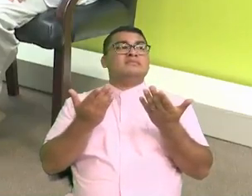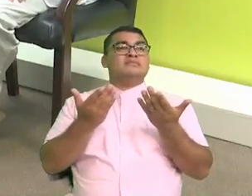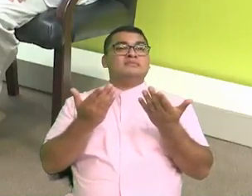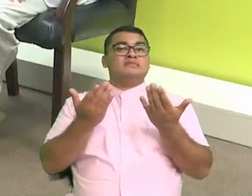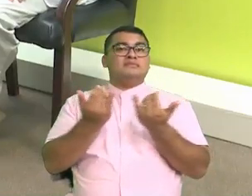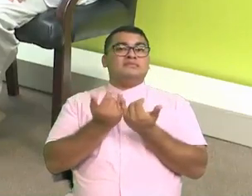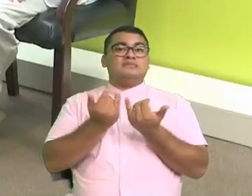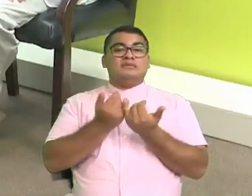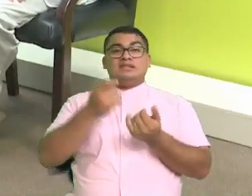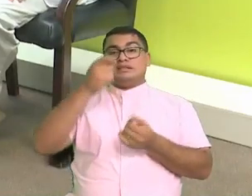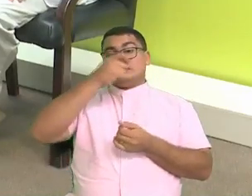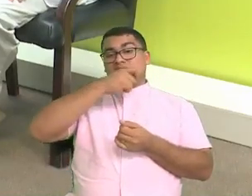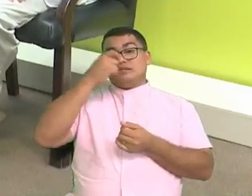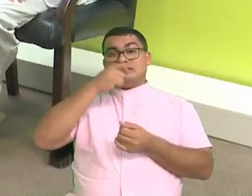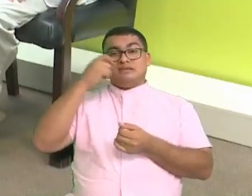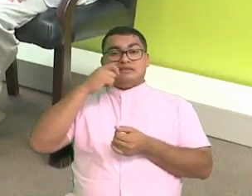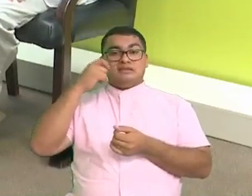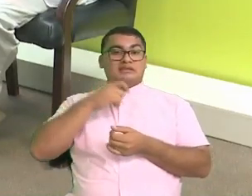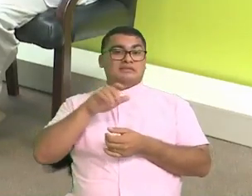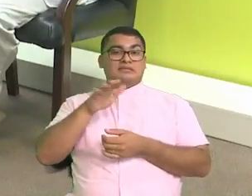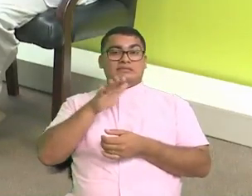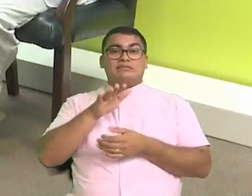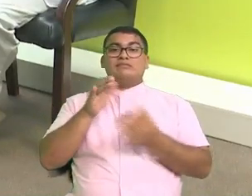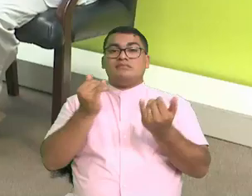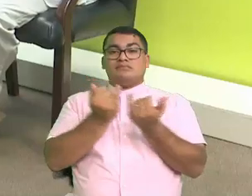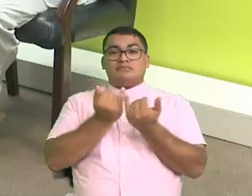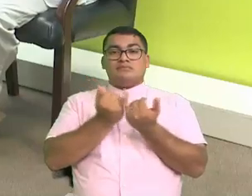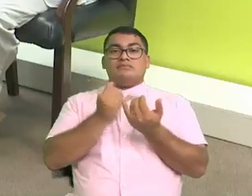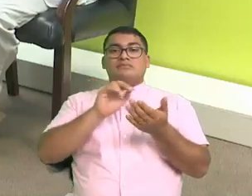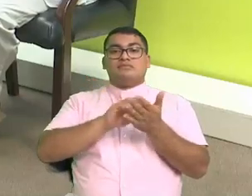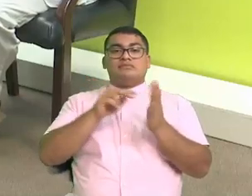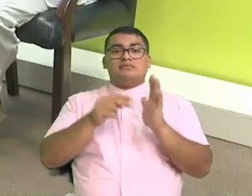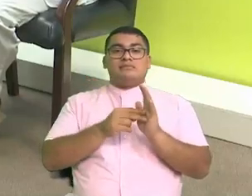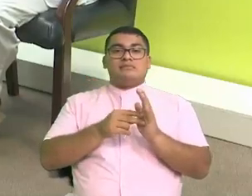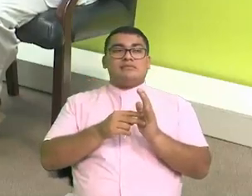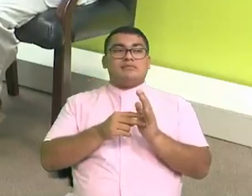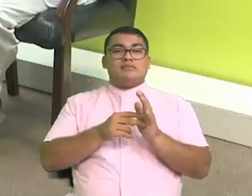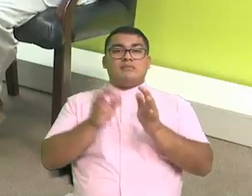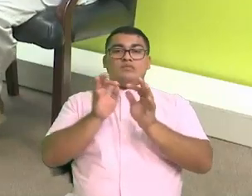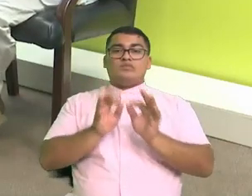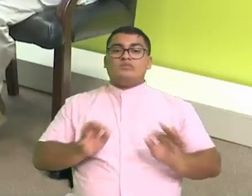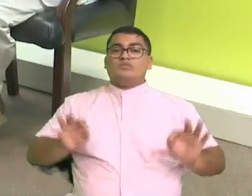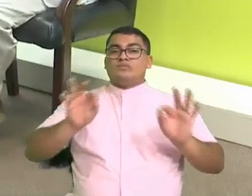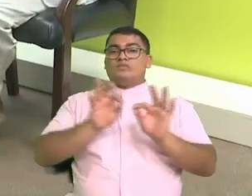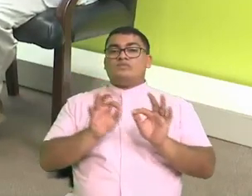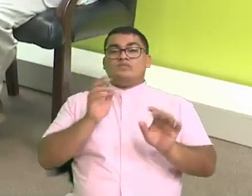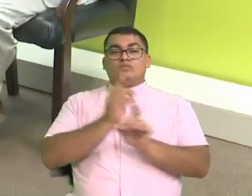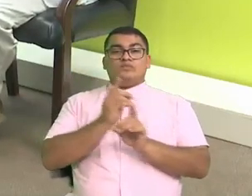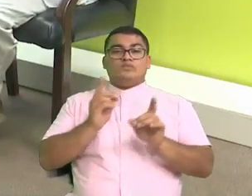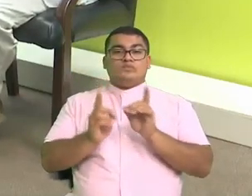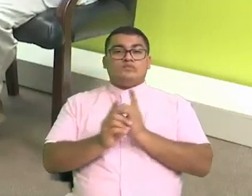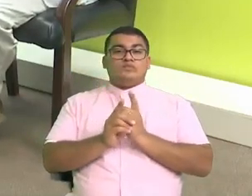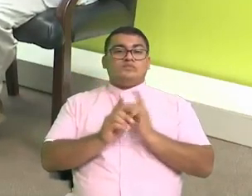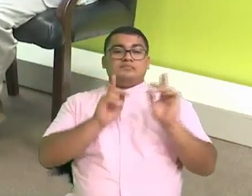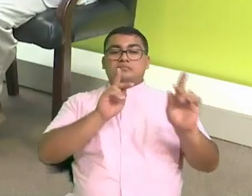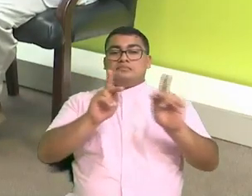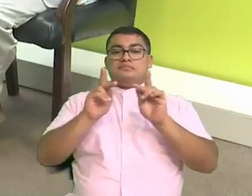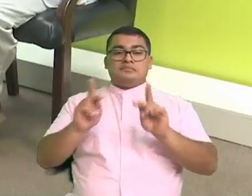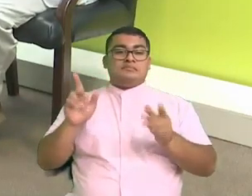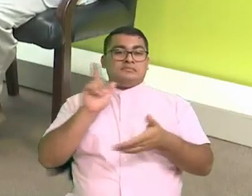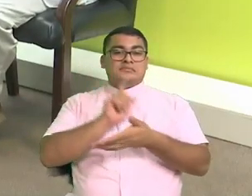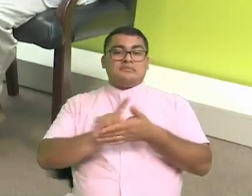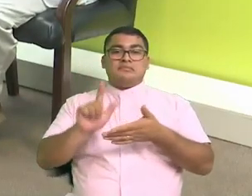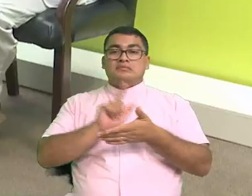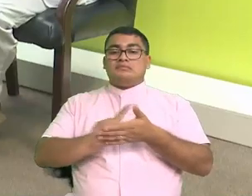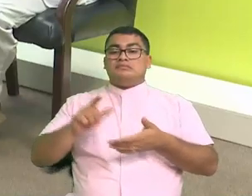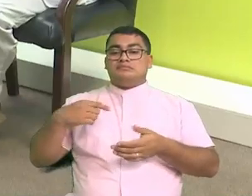de dientes. ¿Ves? Es parte que debería de estar incluido en la higiene de